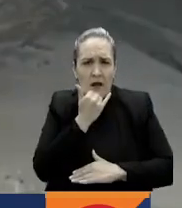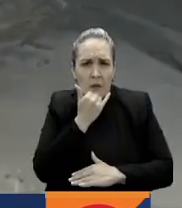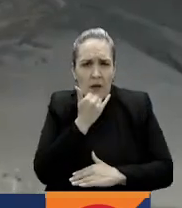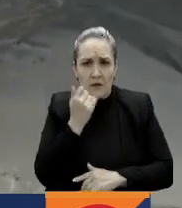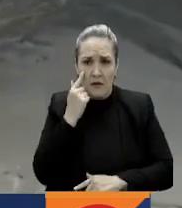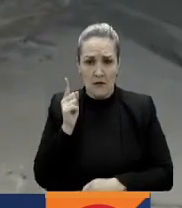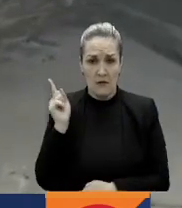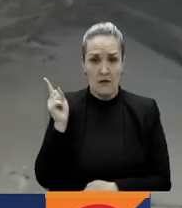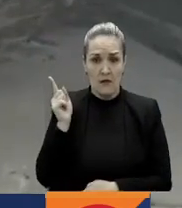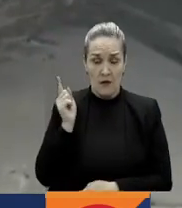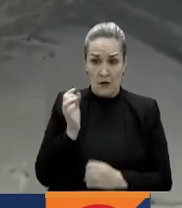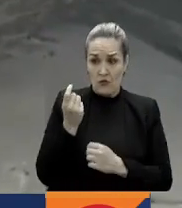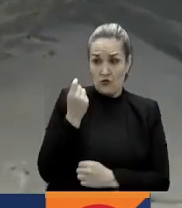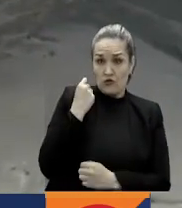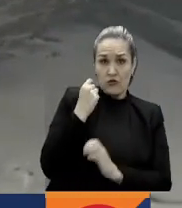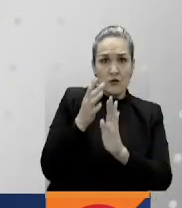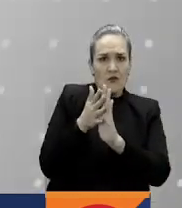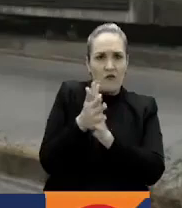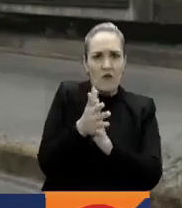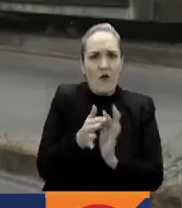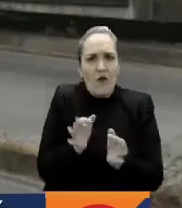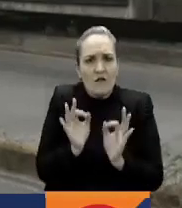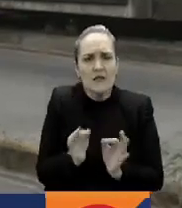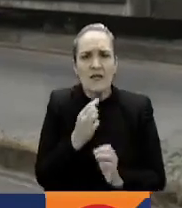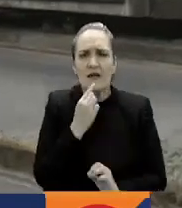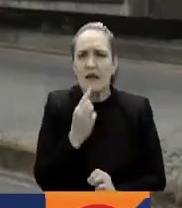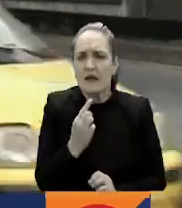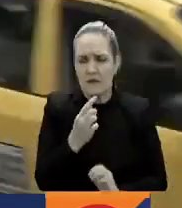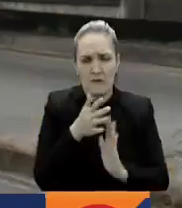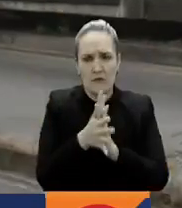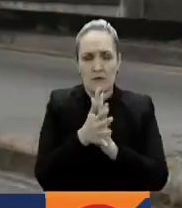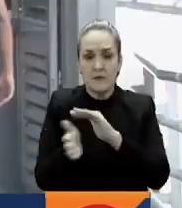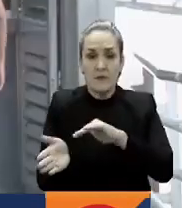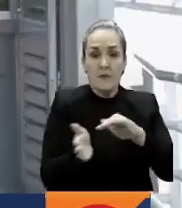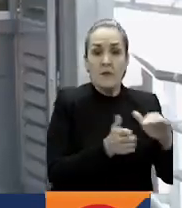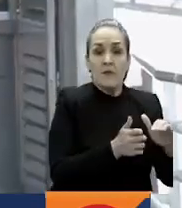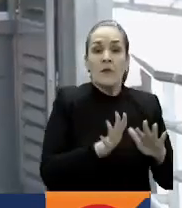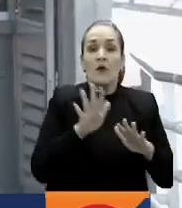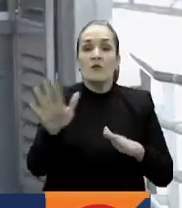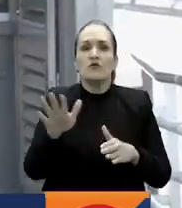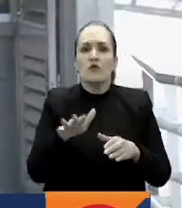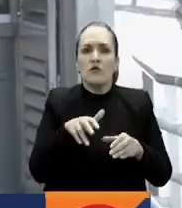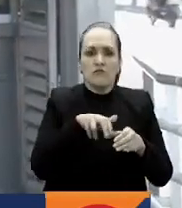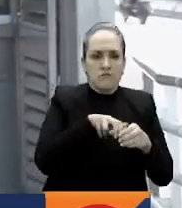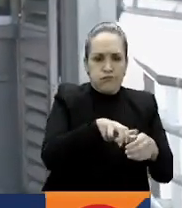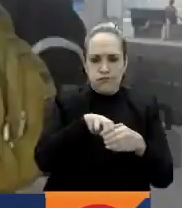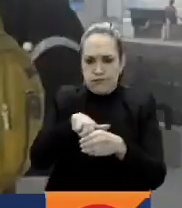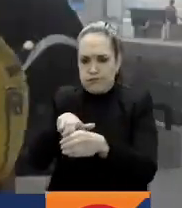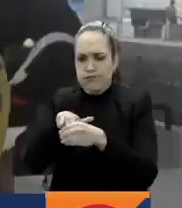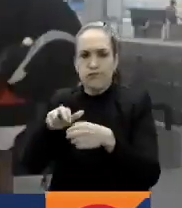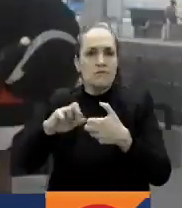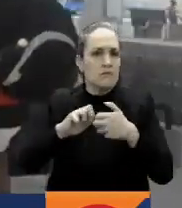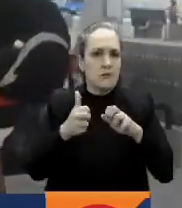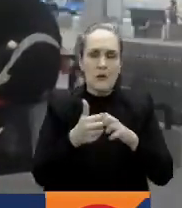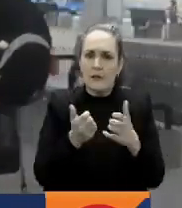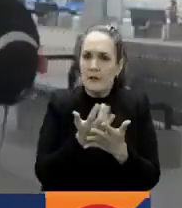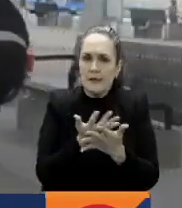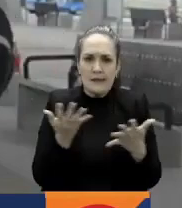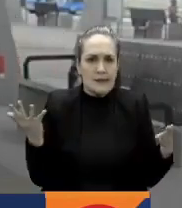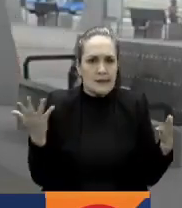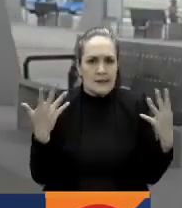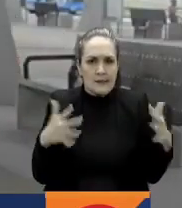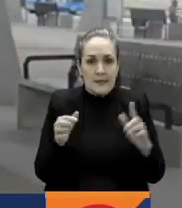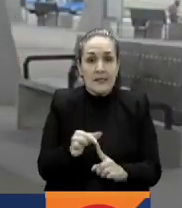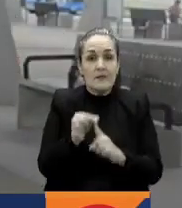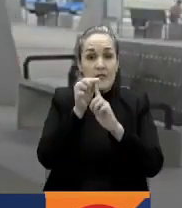qué dice el más reciente reporte oficial. Sistemas de transporte masivo en profunda crisis financiera. Informe especial de